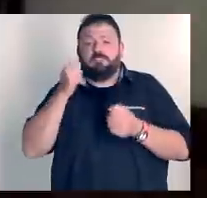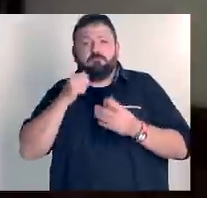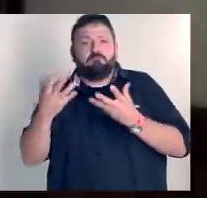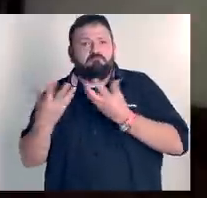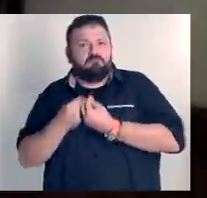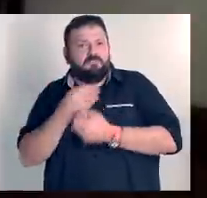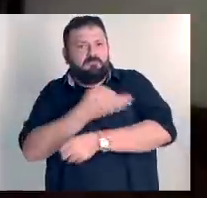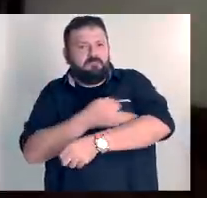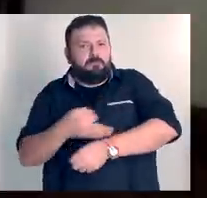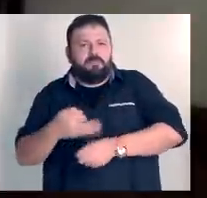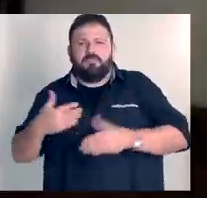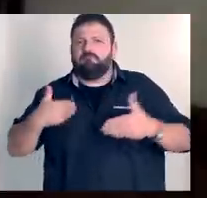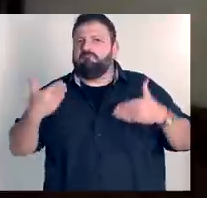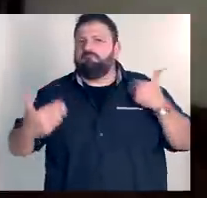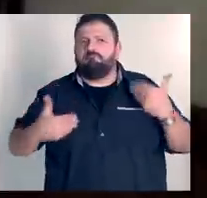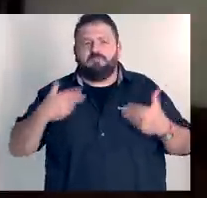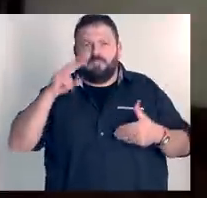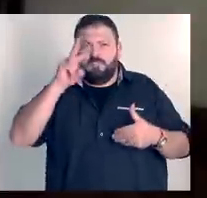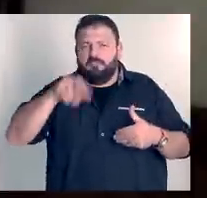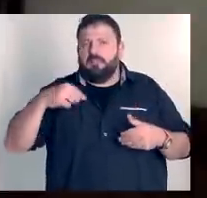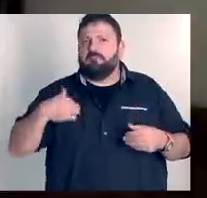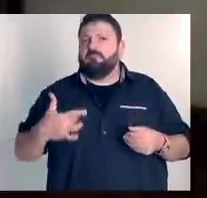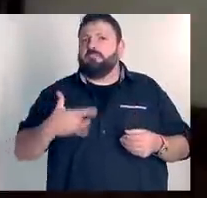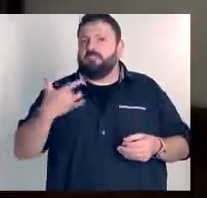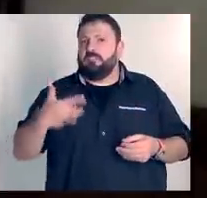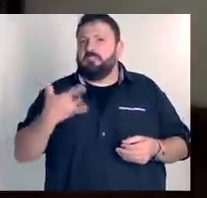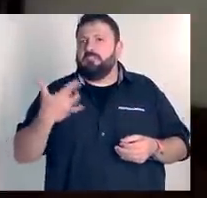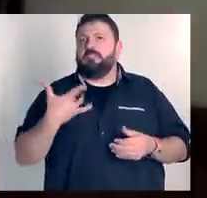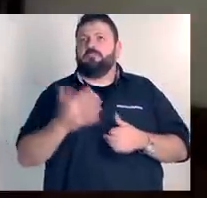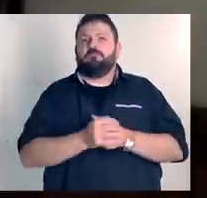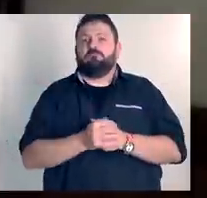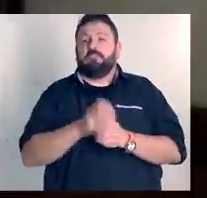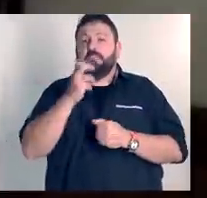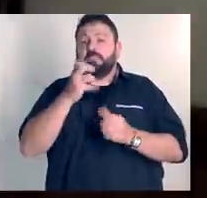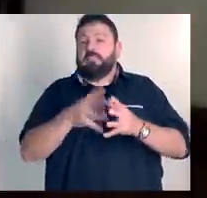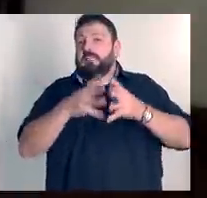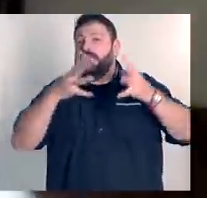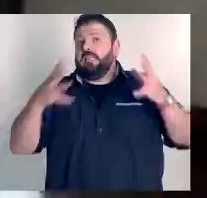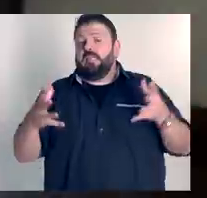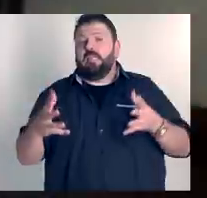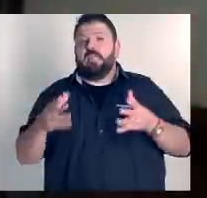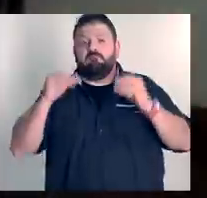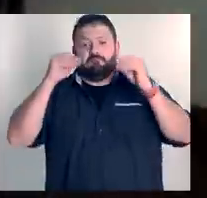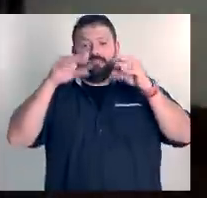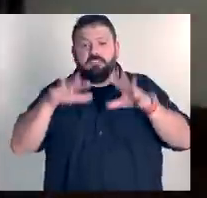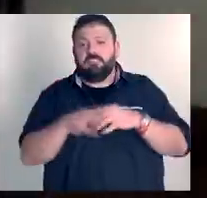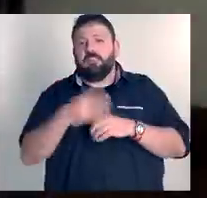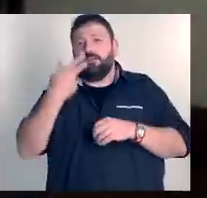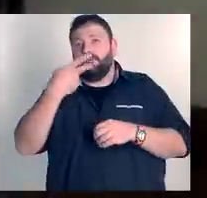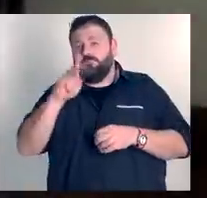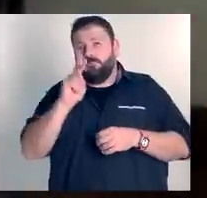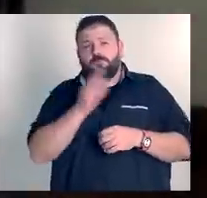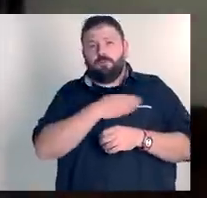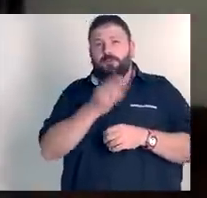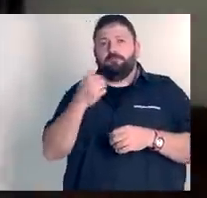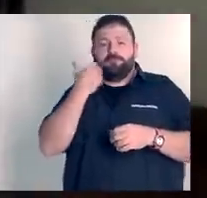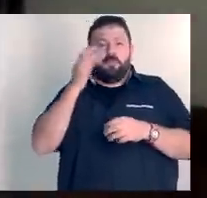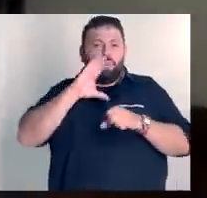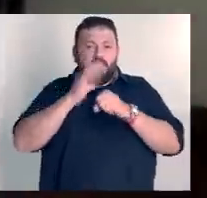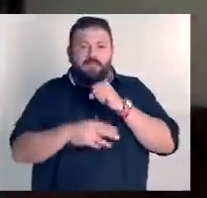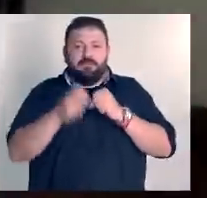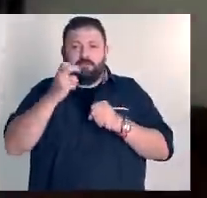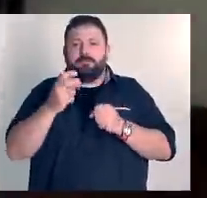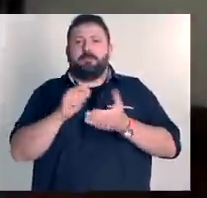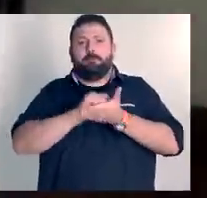hemos sentido esta gran bendición. Bueno, pues quiero terminar con esto. Saquen